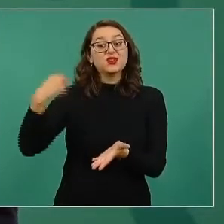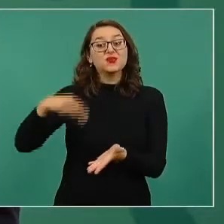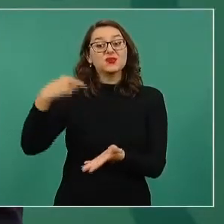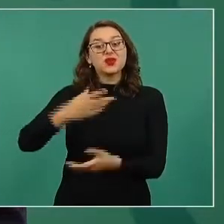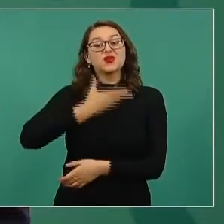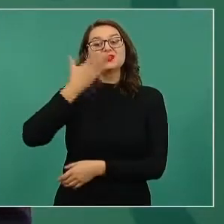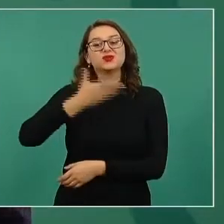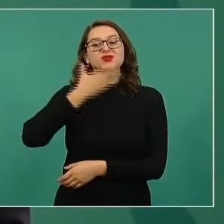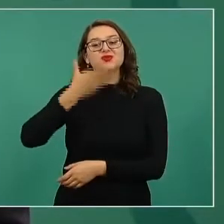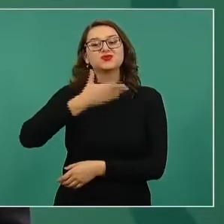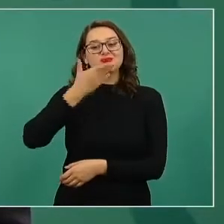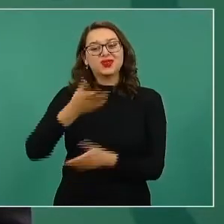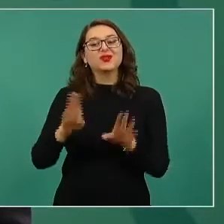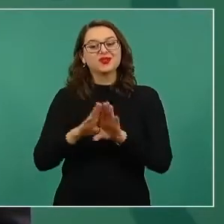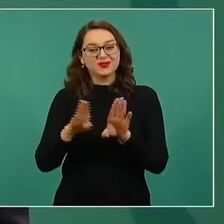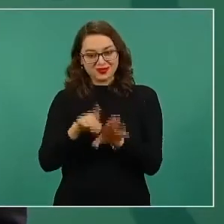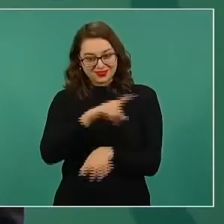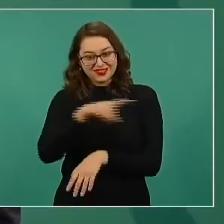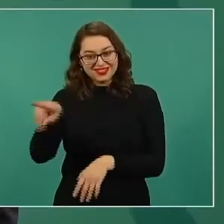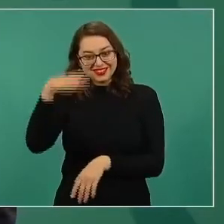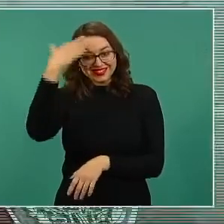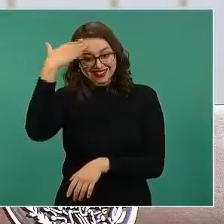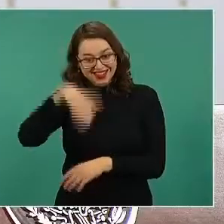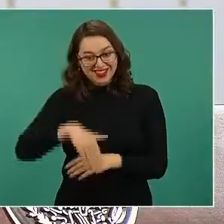Tumbaburros. ¿Eh? Tumbaburros.